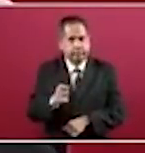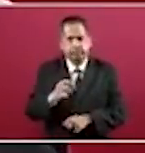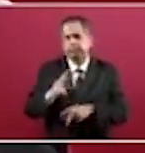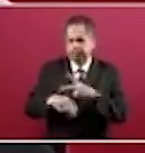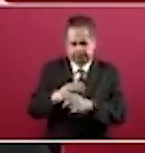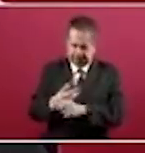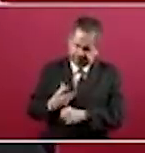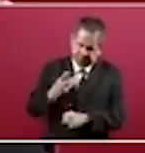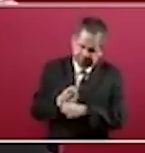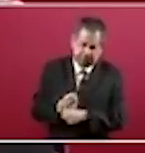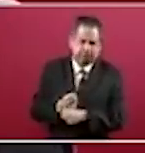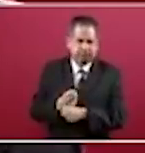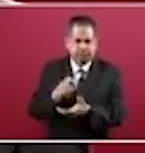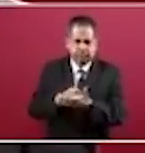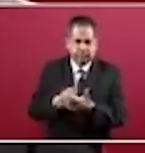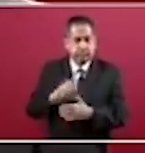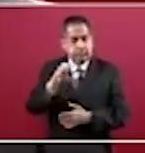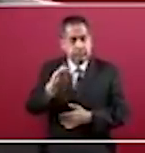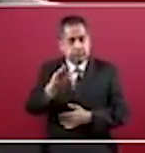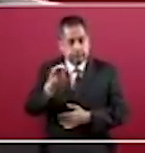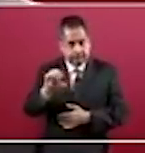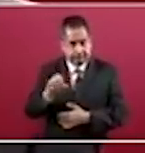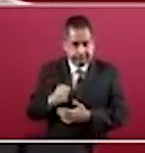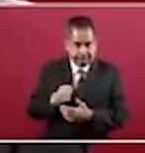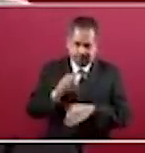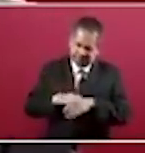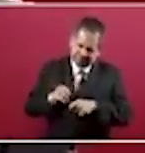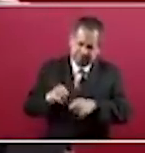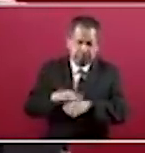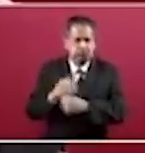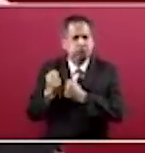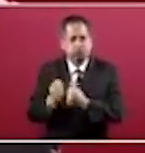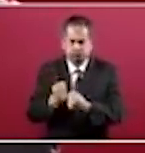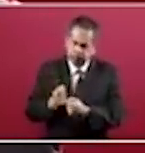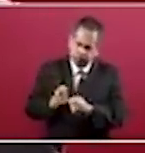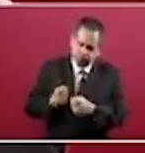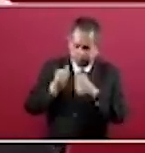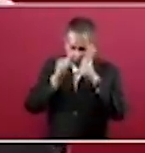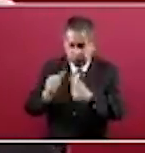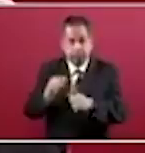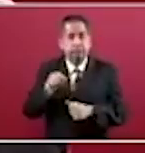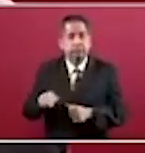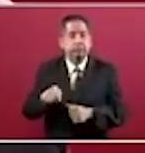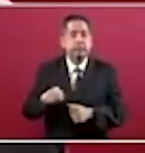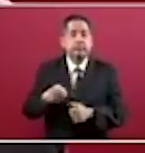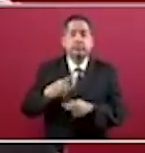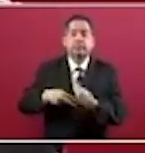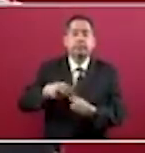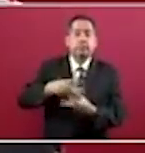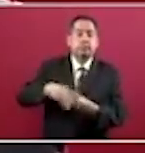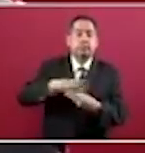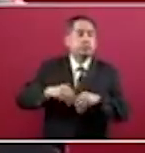va a fortalecer a la Comisión Federal de Electricidad para que genere más energía